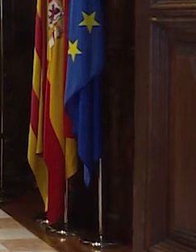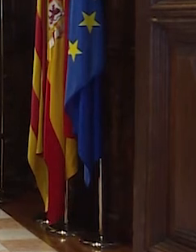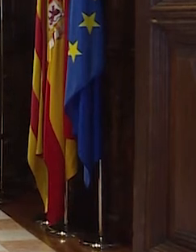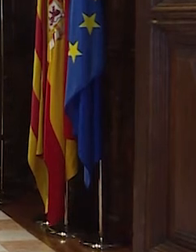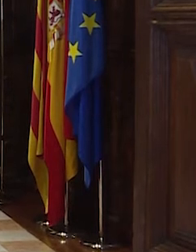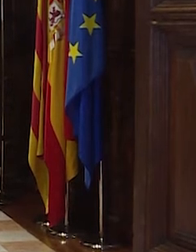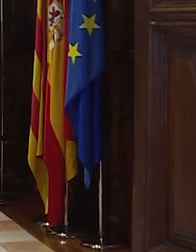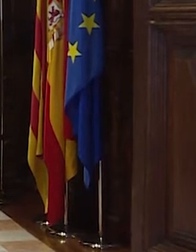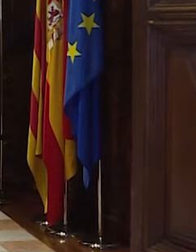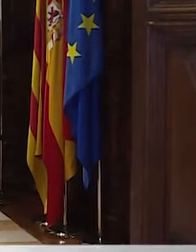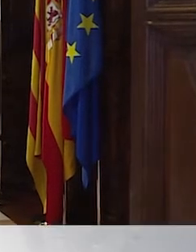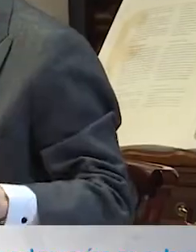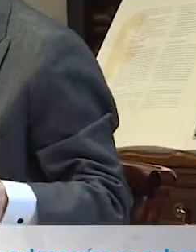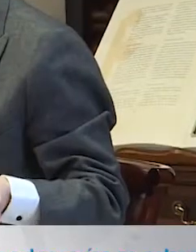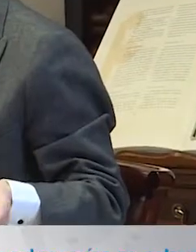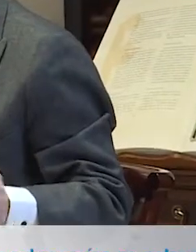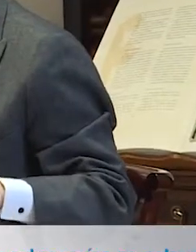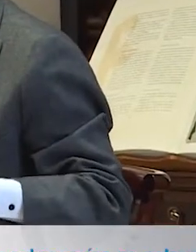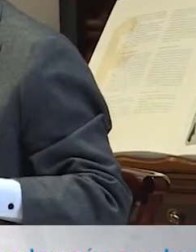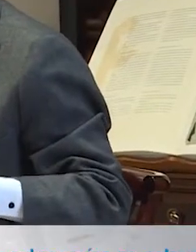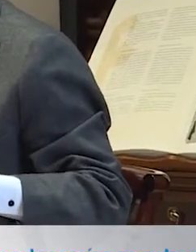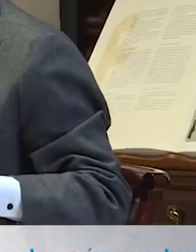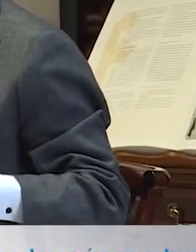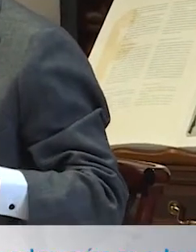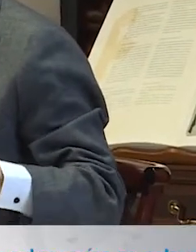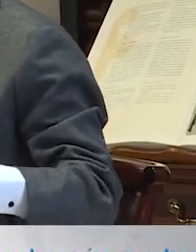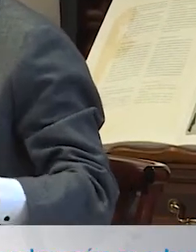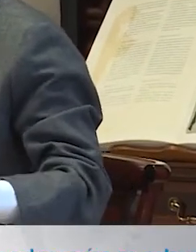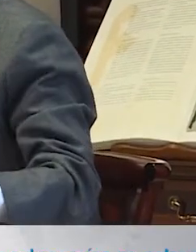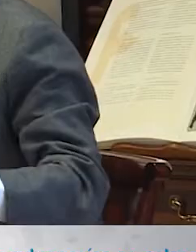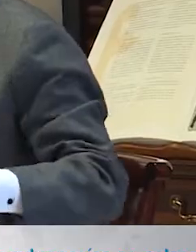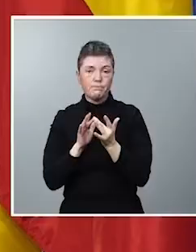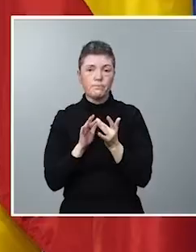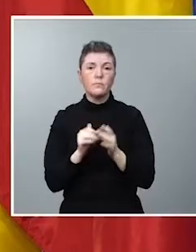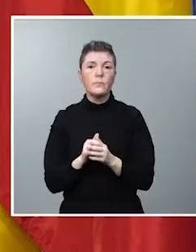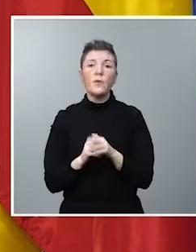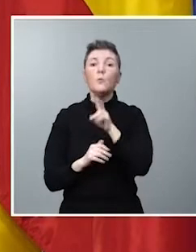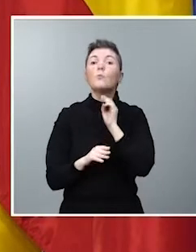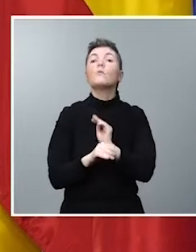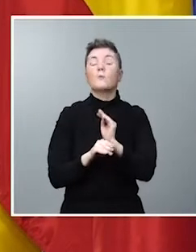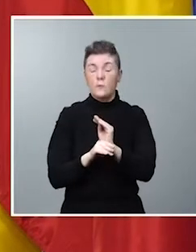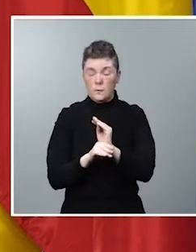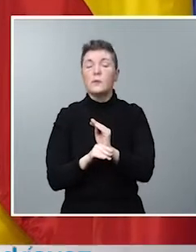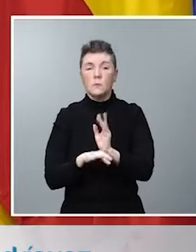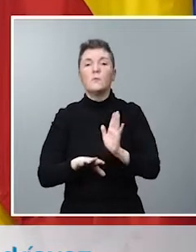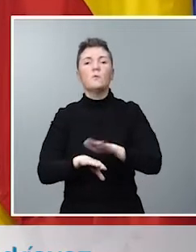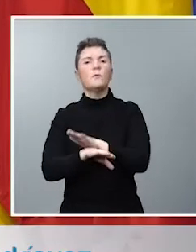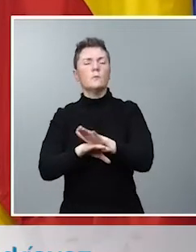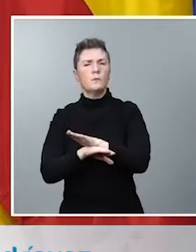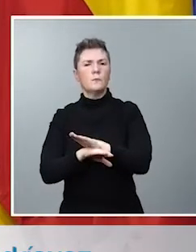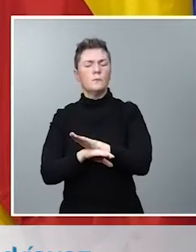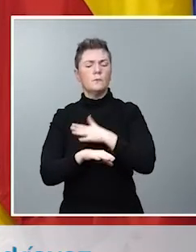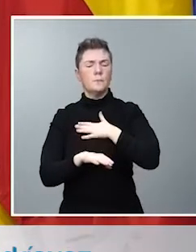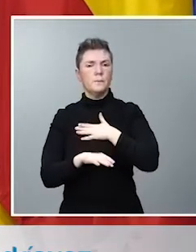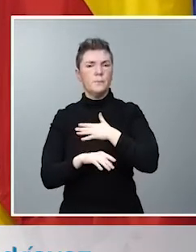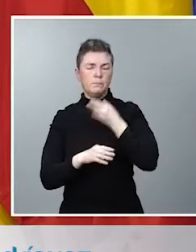mientras en otras autonomías el gobierno confirma el aplanamiento de la sexta ola el gobierno valora que